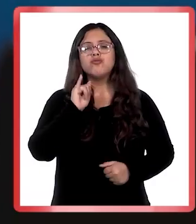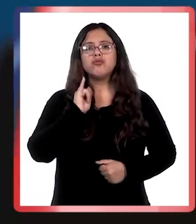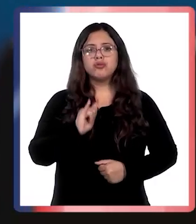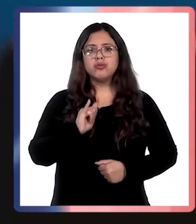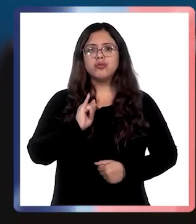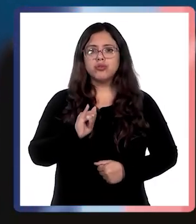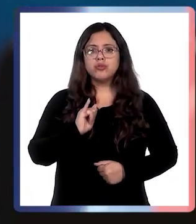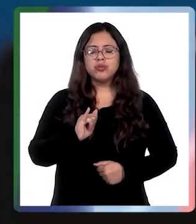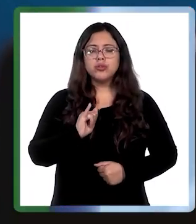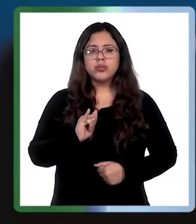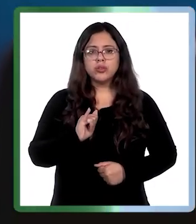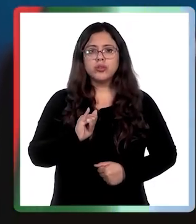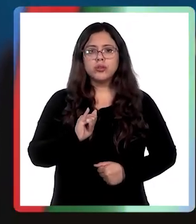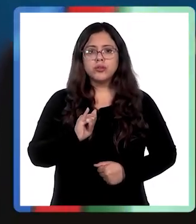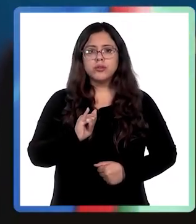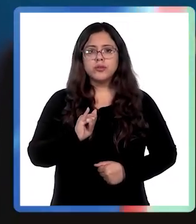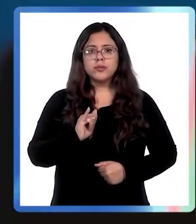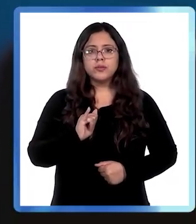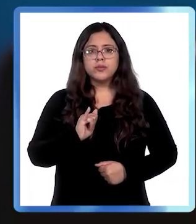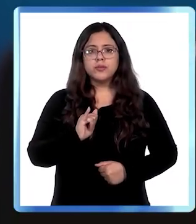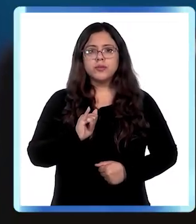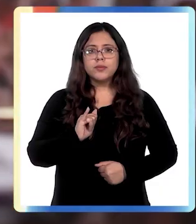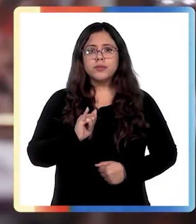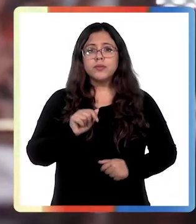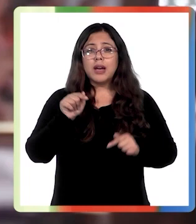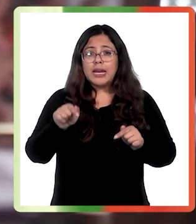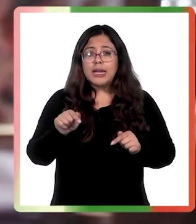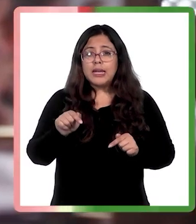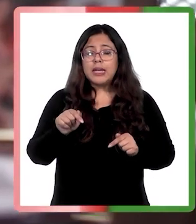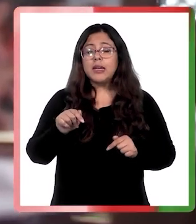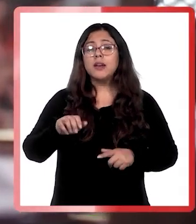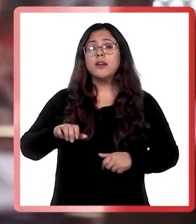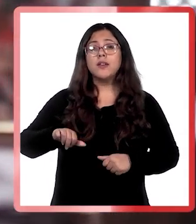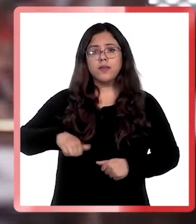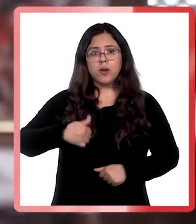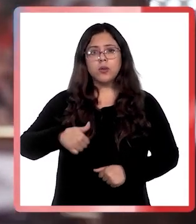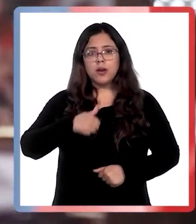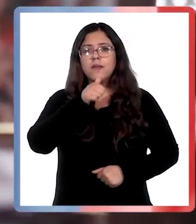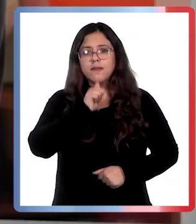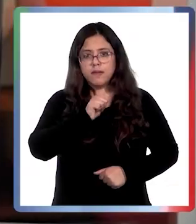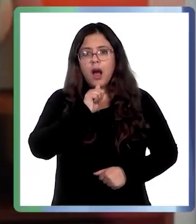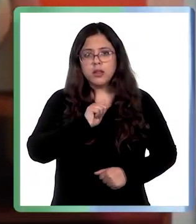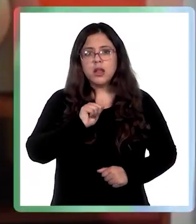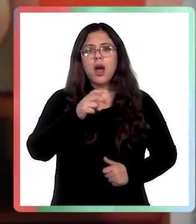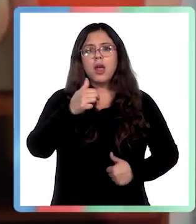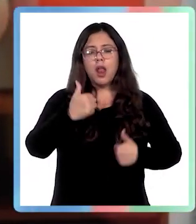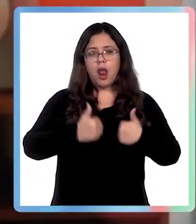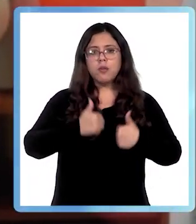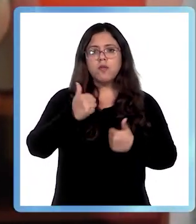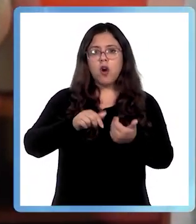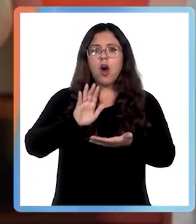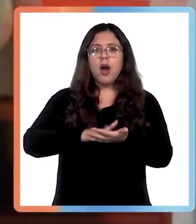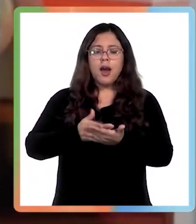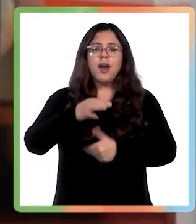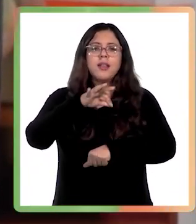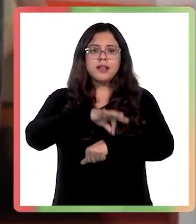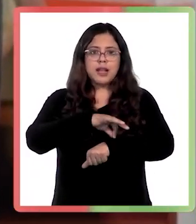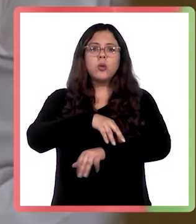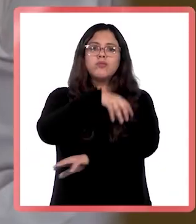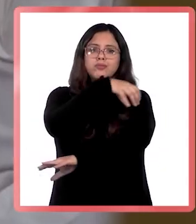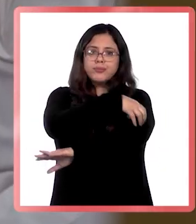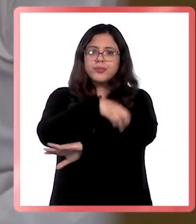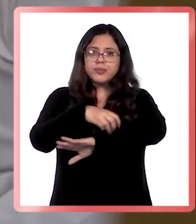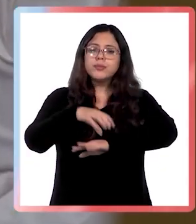Sí. Mucho es ñeque y voluntad del personal de salud en todo el país.